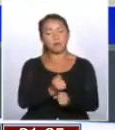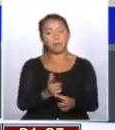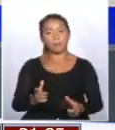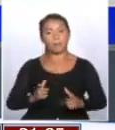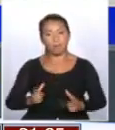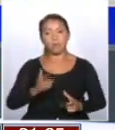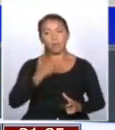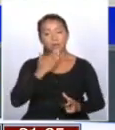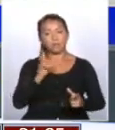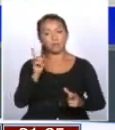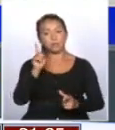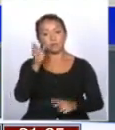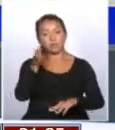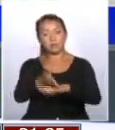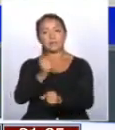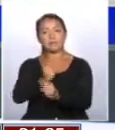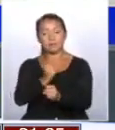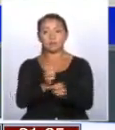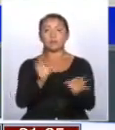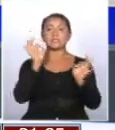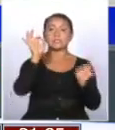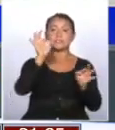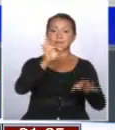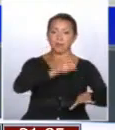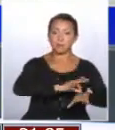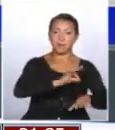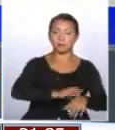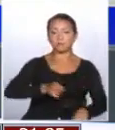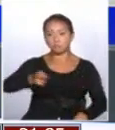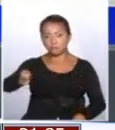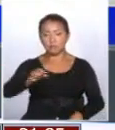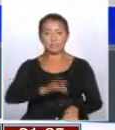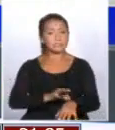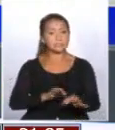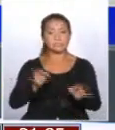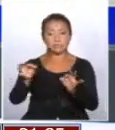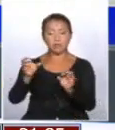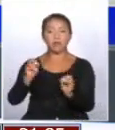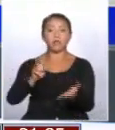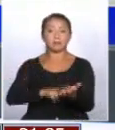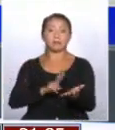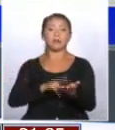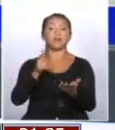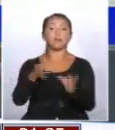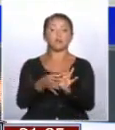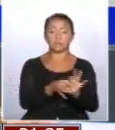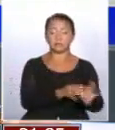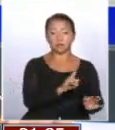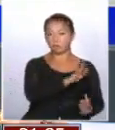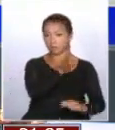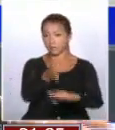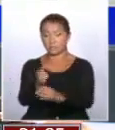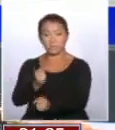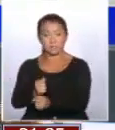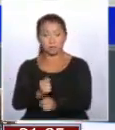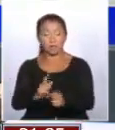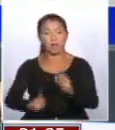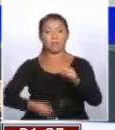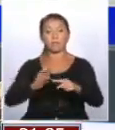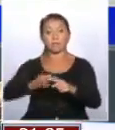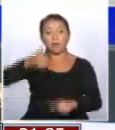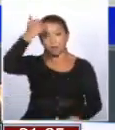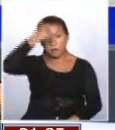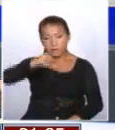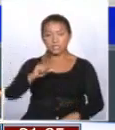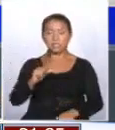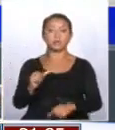uno falta a su trabajo, tiene que llevar un certificado médico, una licencia, o de verdad tener una causa real para este ausentismo, y hay además un castigo de por medio, se